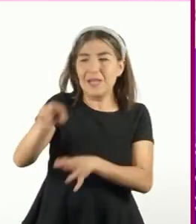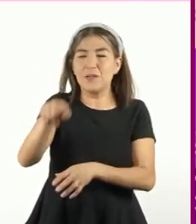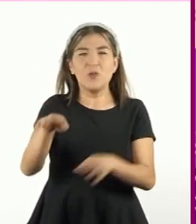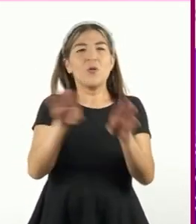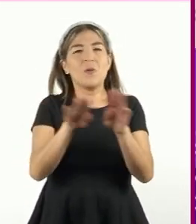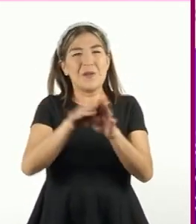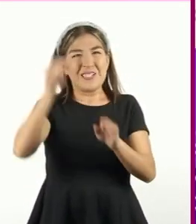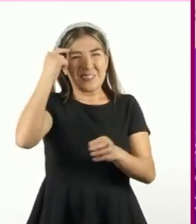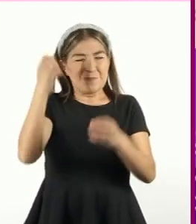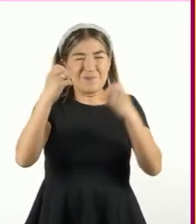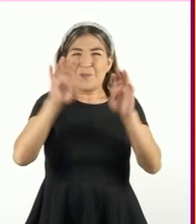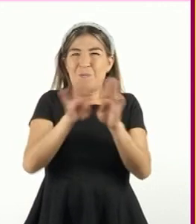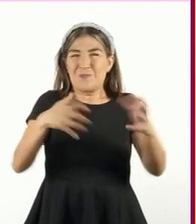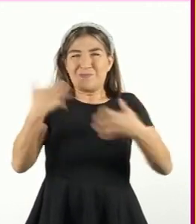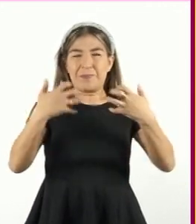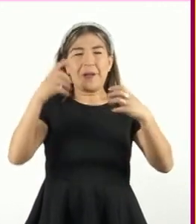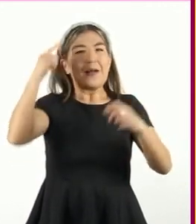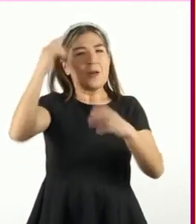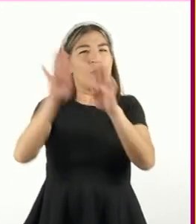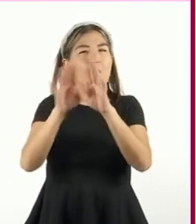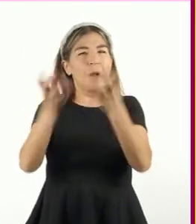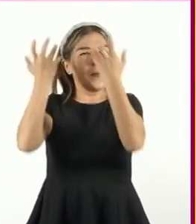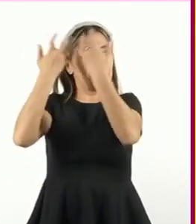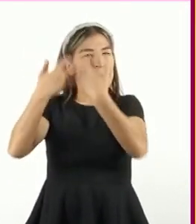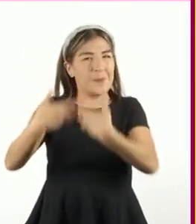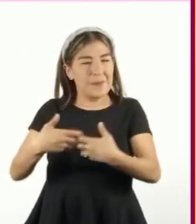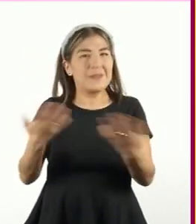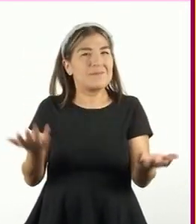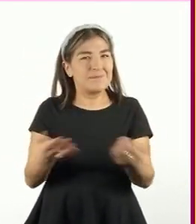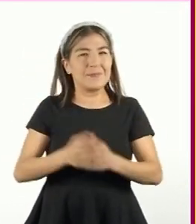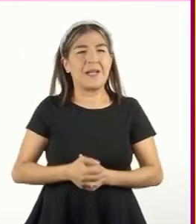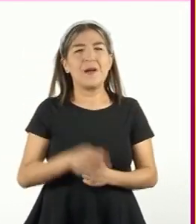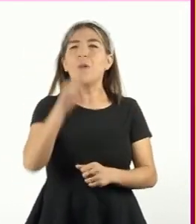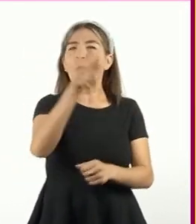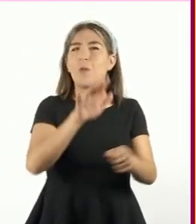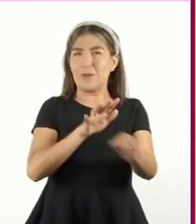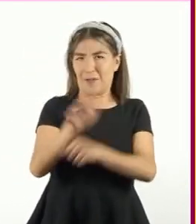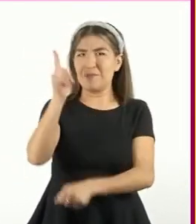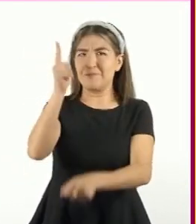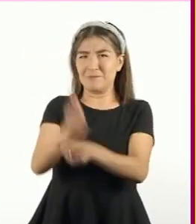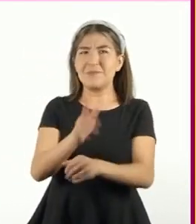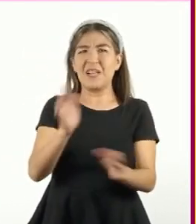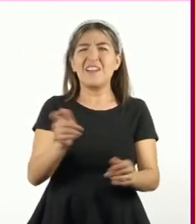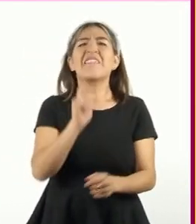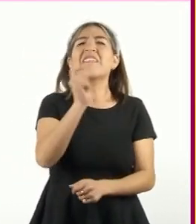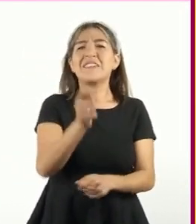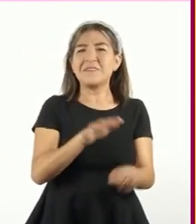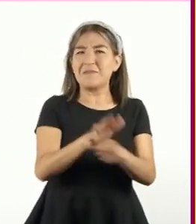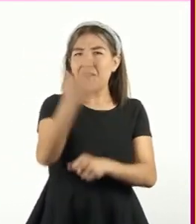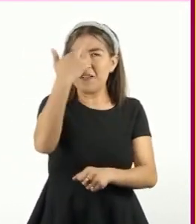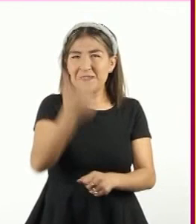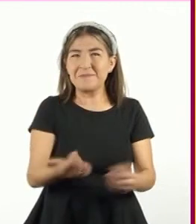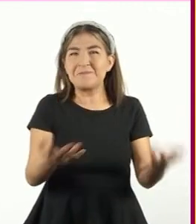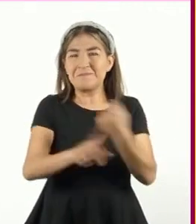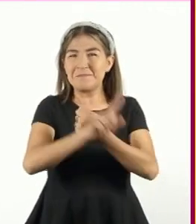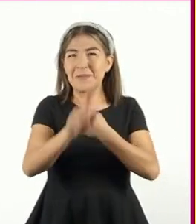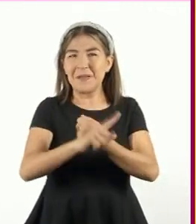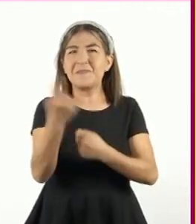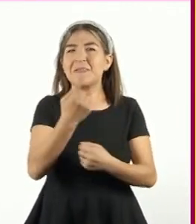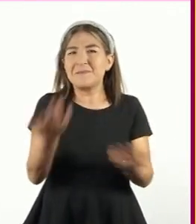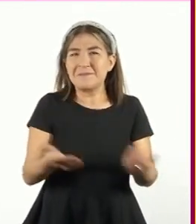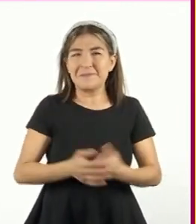para ordenar sus ideas. ¿Identificaron el conflicto y qué lo provocó? Según